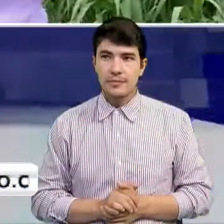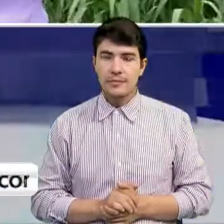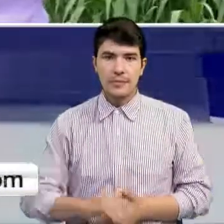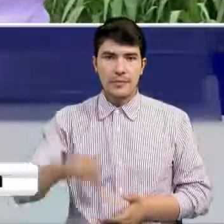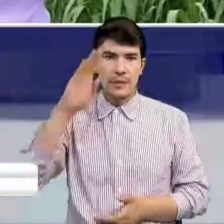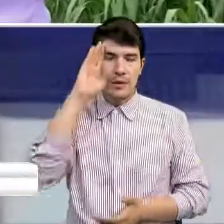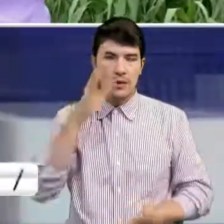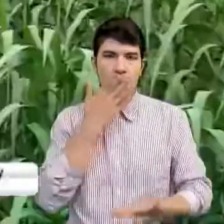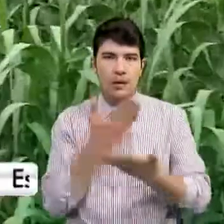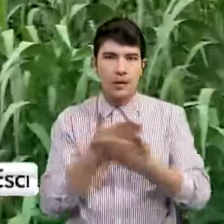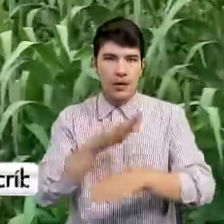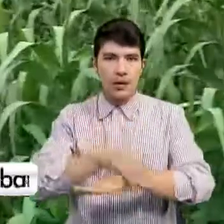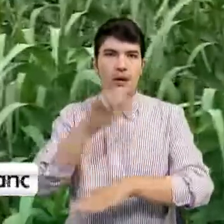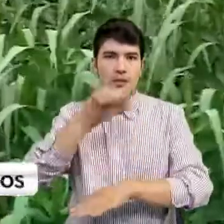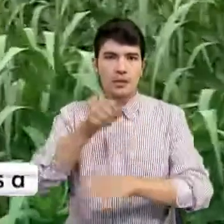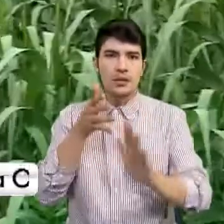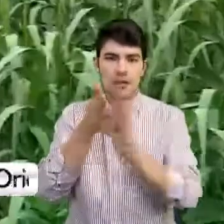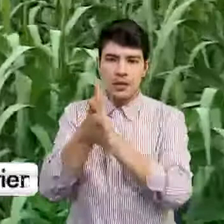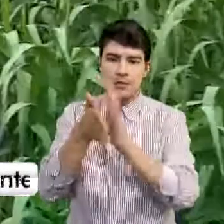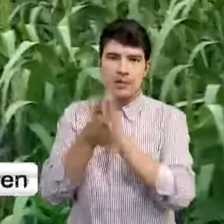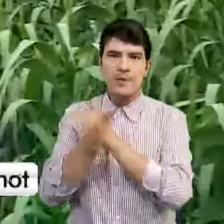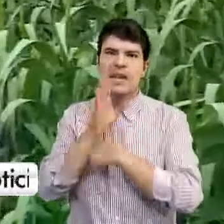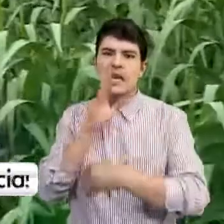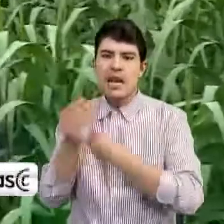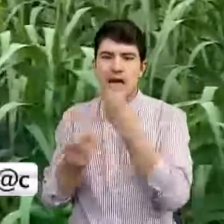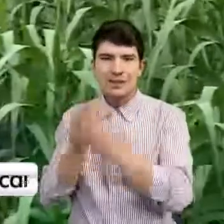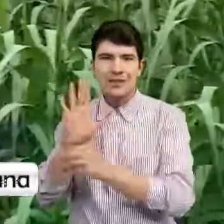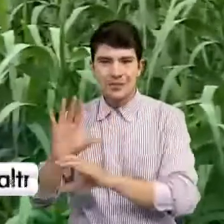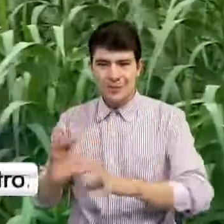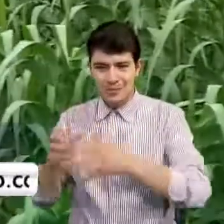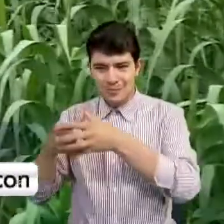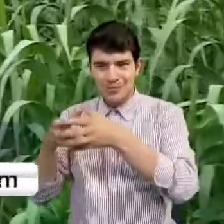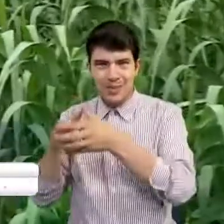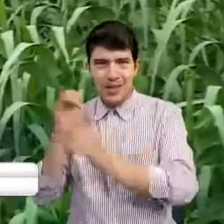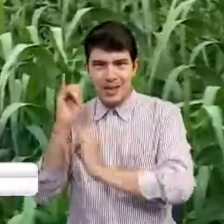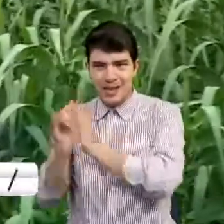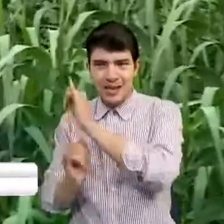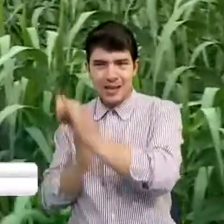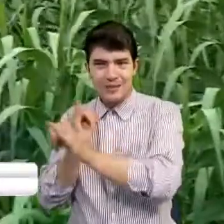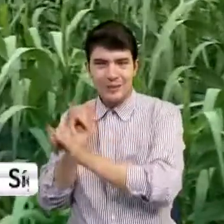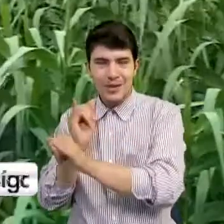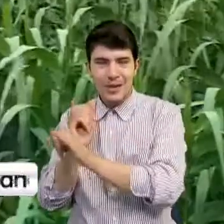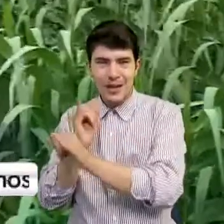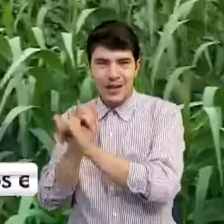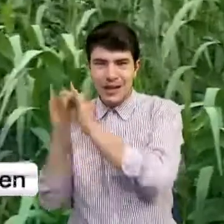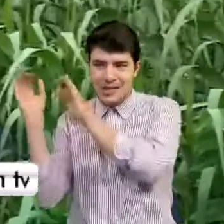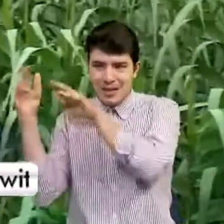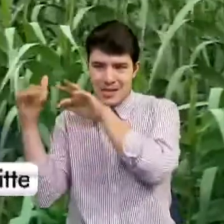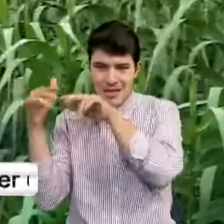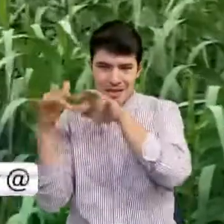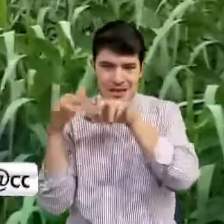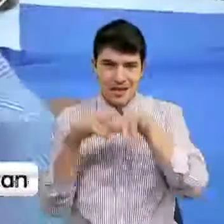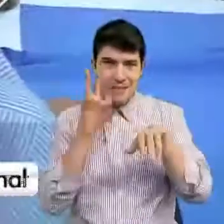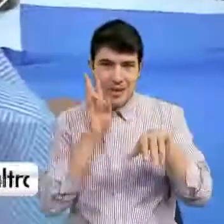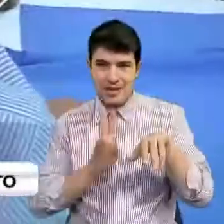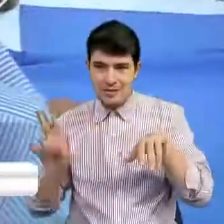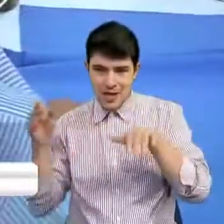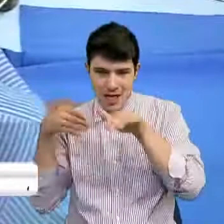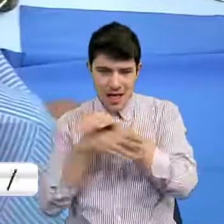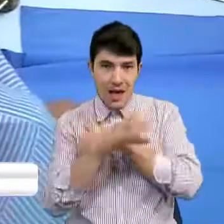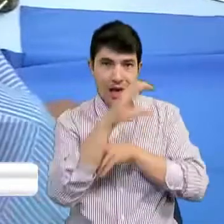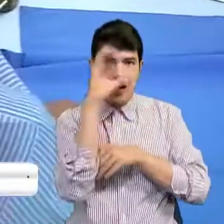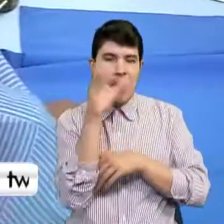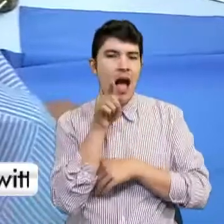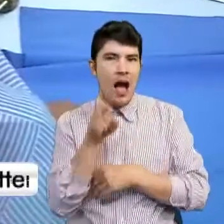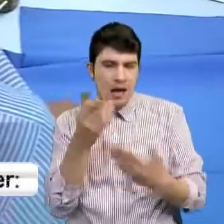Hola, muy buenas tardes. Pues este informe fue realizado por parte de la Organización Internacional para las Migraciones y Migración Colombia, en donde se